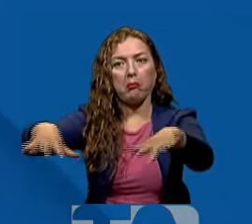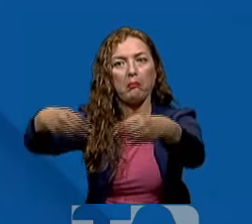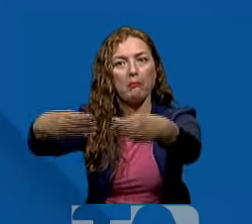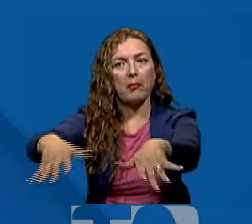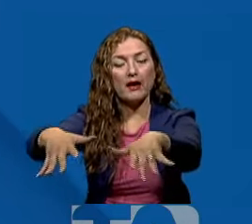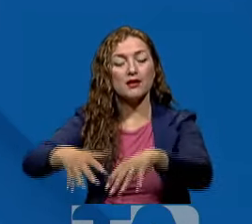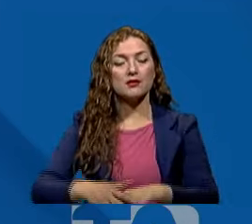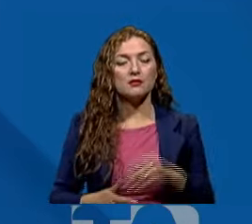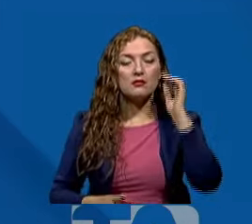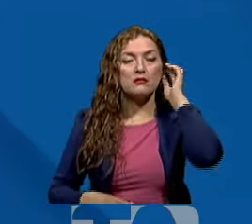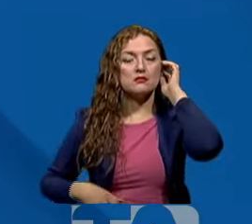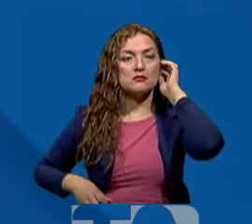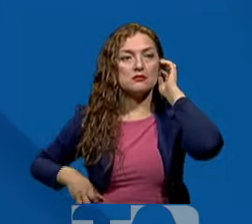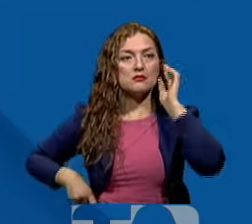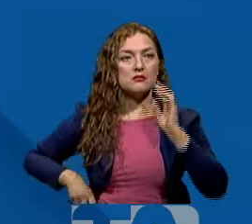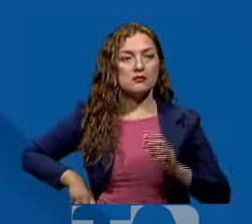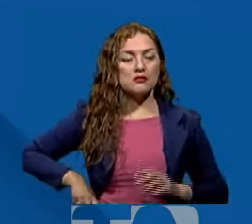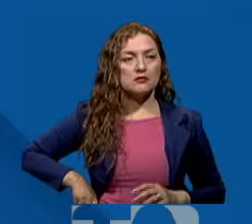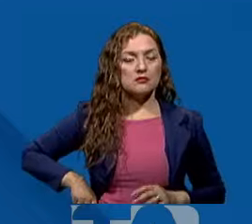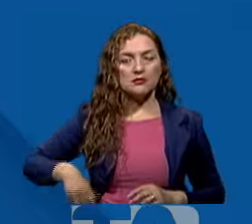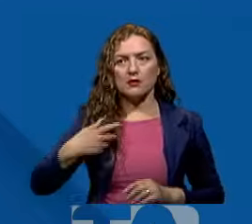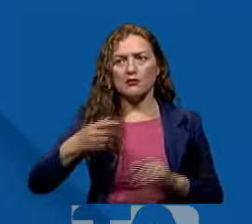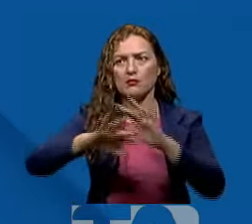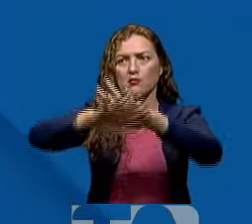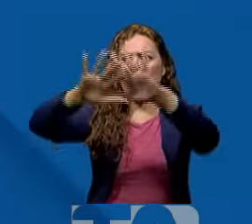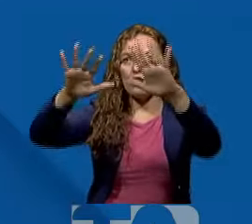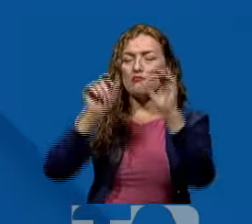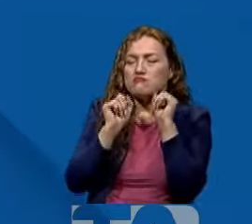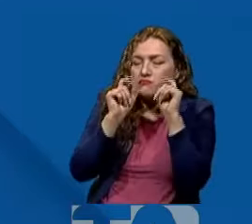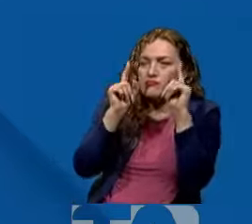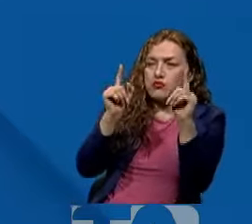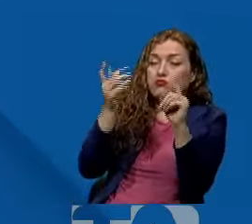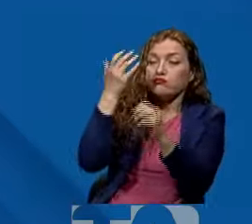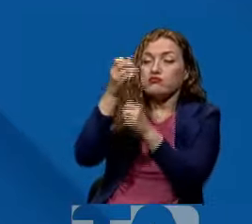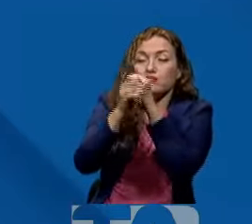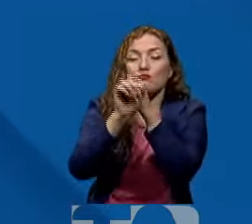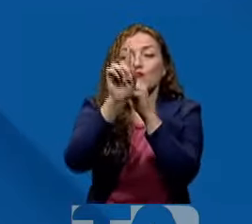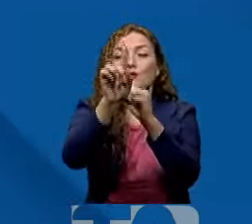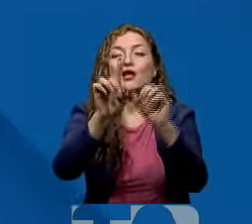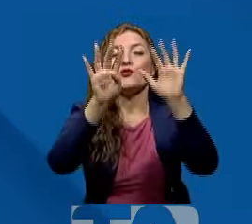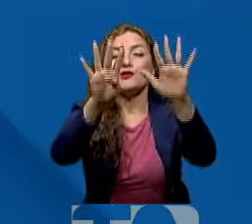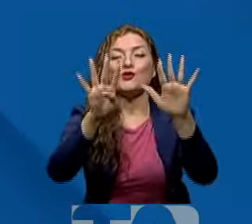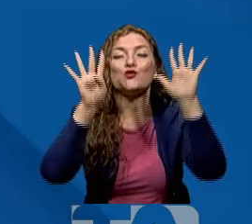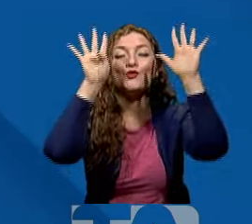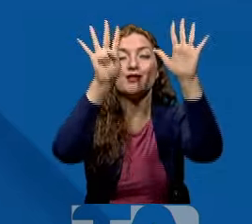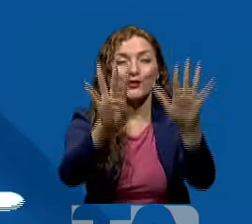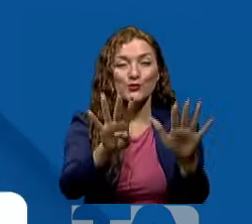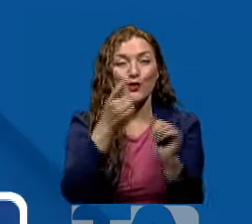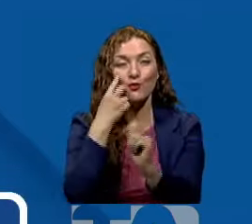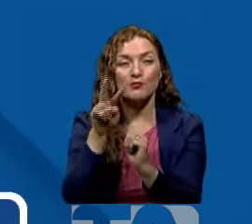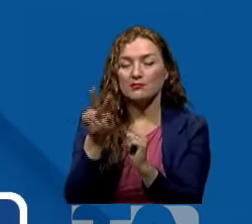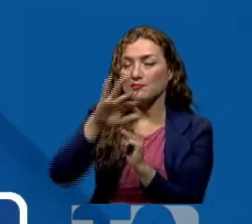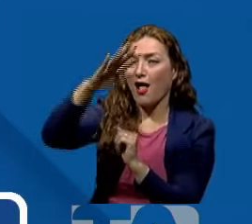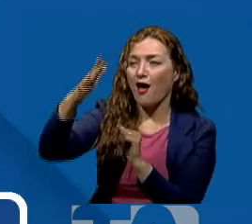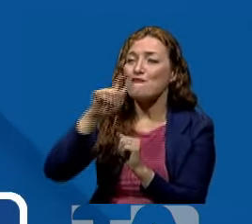Imponente, con una majestuosa capa blanca, así lucía el volcán Carihuairazo en 1999. Sin embargo, hoy está